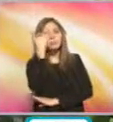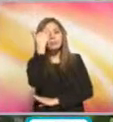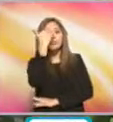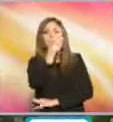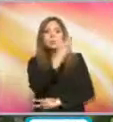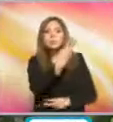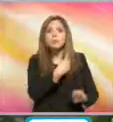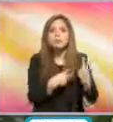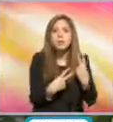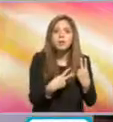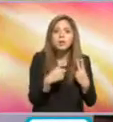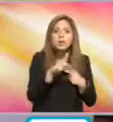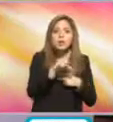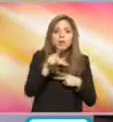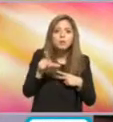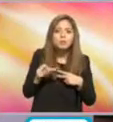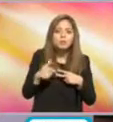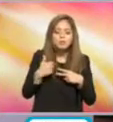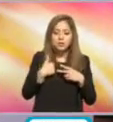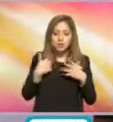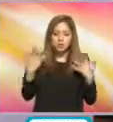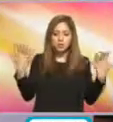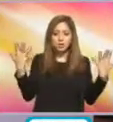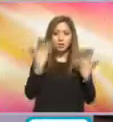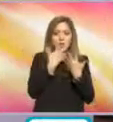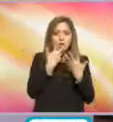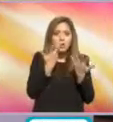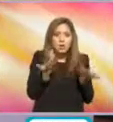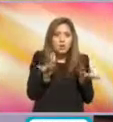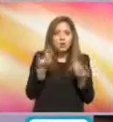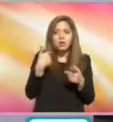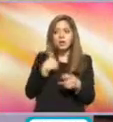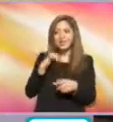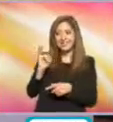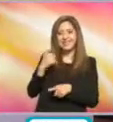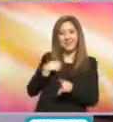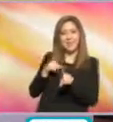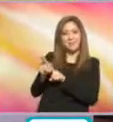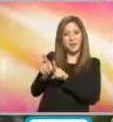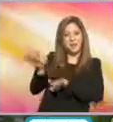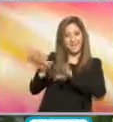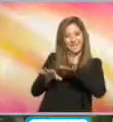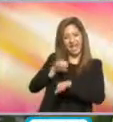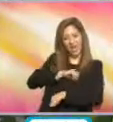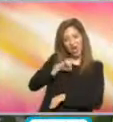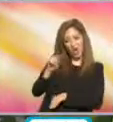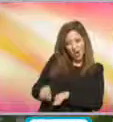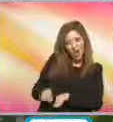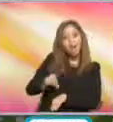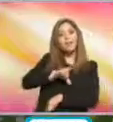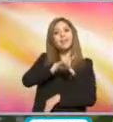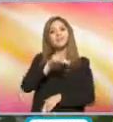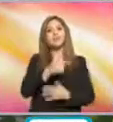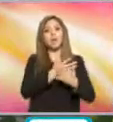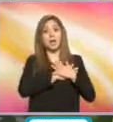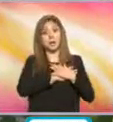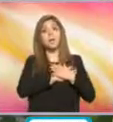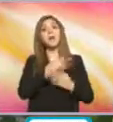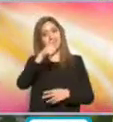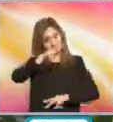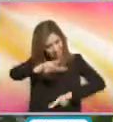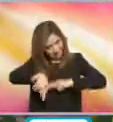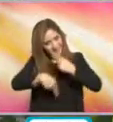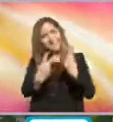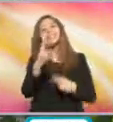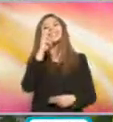esta parte de los hermanos que odias pero amas, surge ahí. Entonces vayan a ver Moscú en el Círculo Teatral.